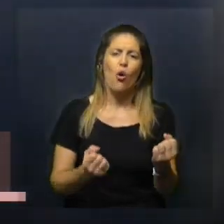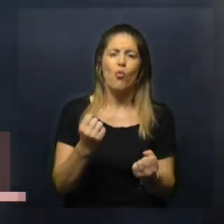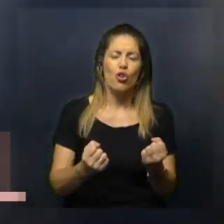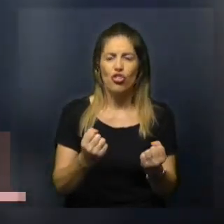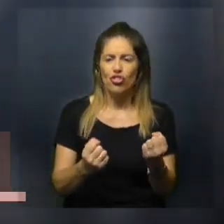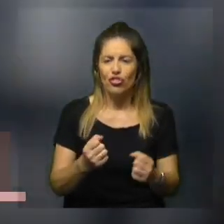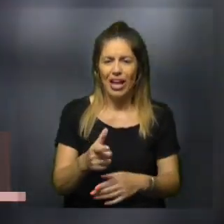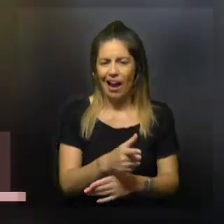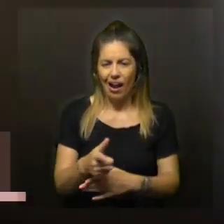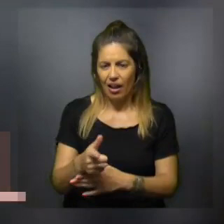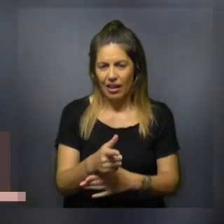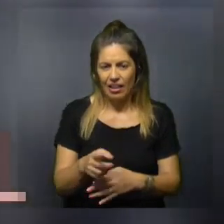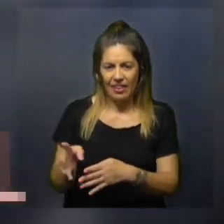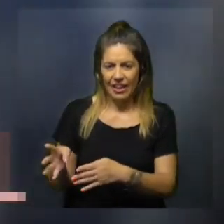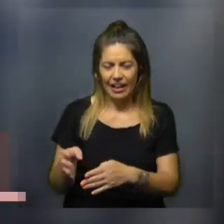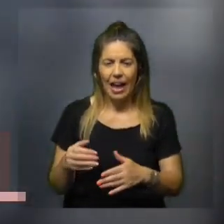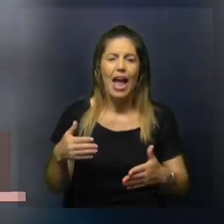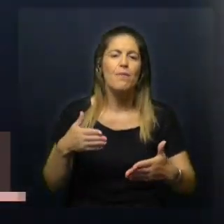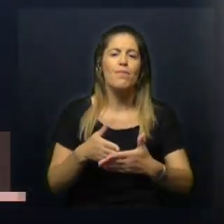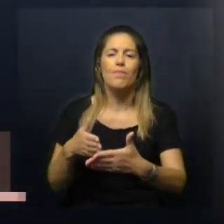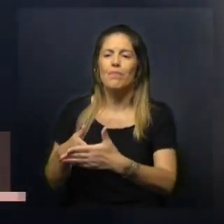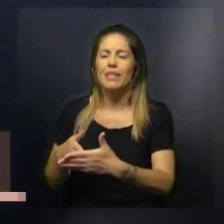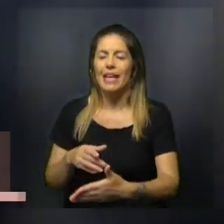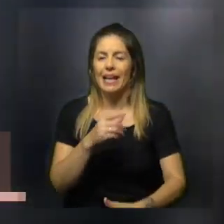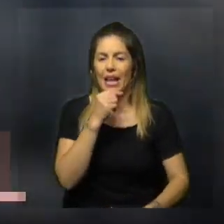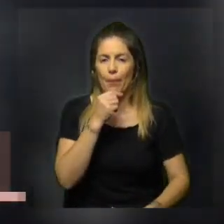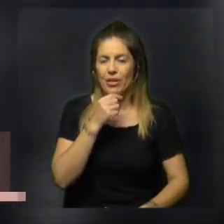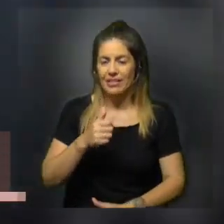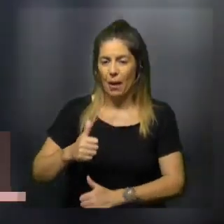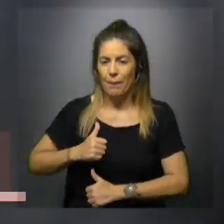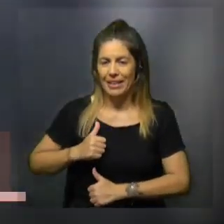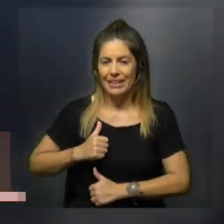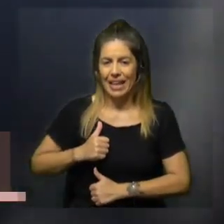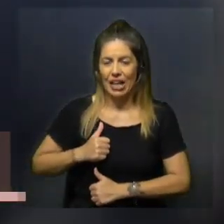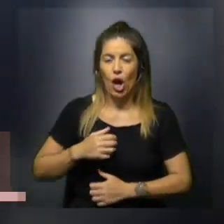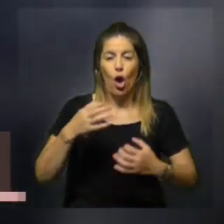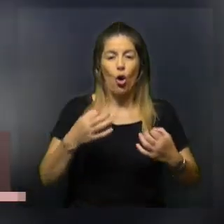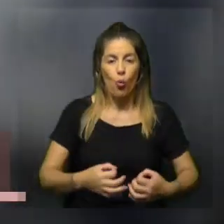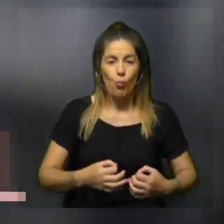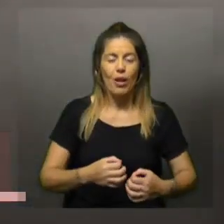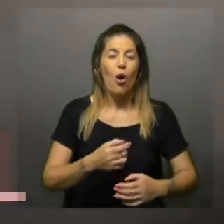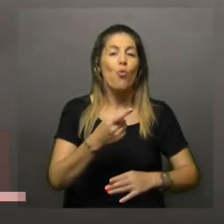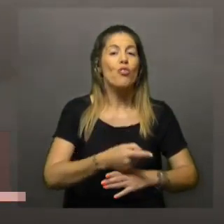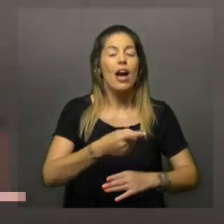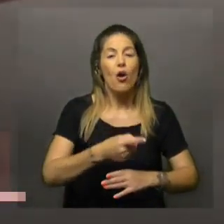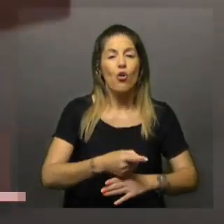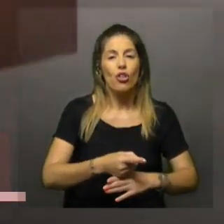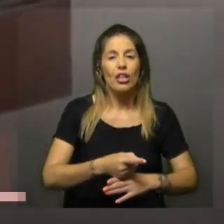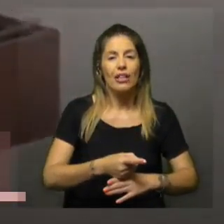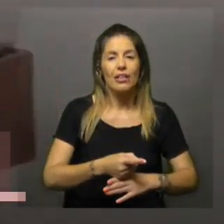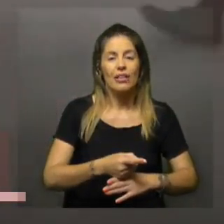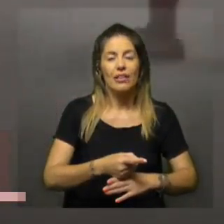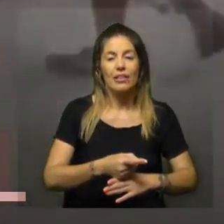algunos tanques de guerra, e impide que la policía militar del Distrito Federal cumpla una orden del Ejecutivo, que